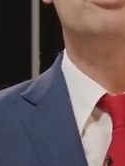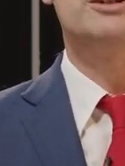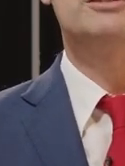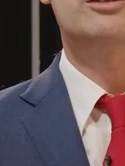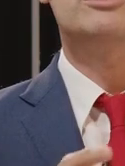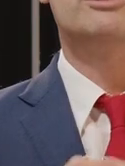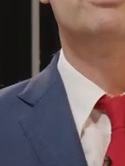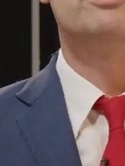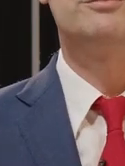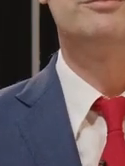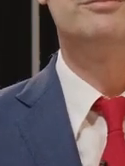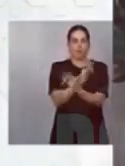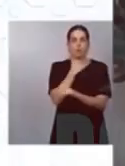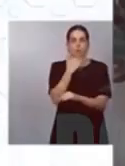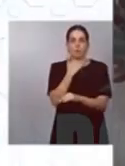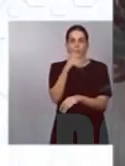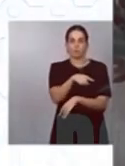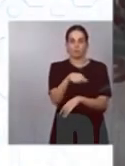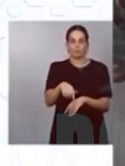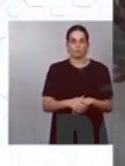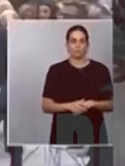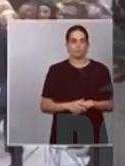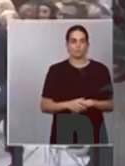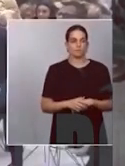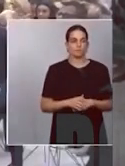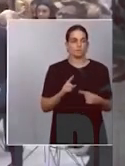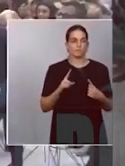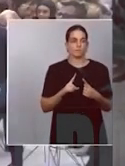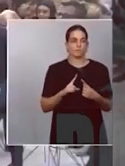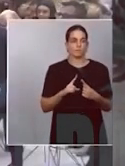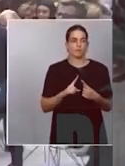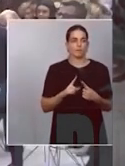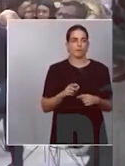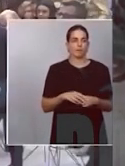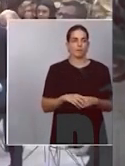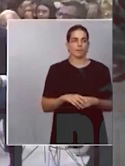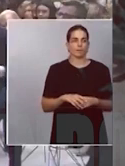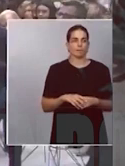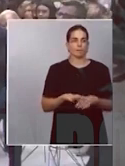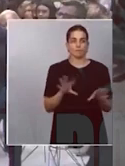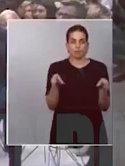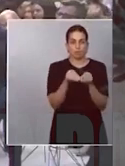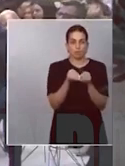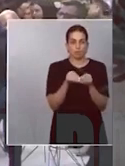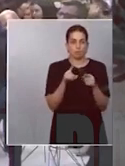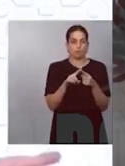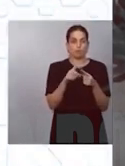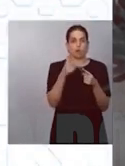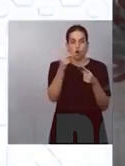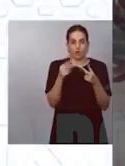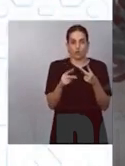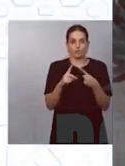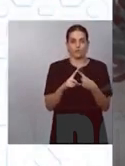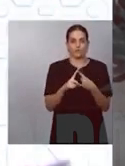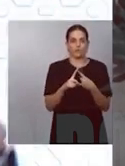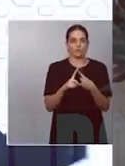a los españoles. Escúchenlo. Respecto a... Es que son muy sintéticas, Karina. No y no. Es decir, no hay